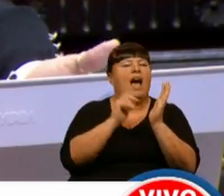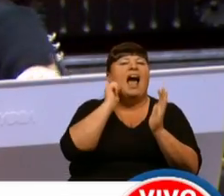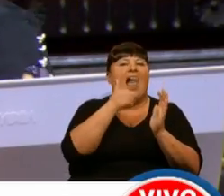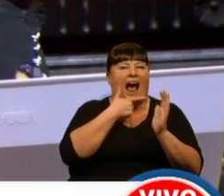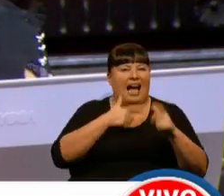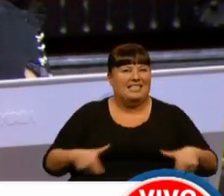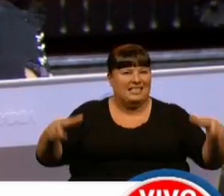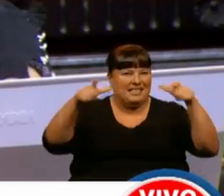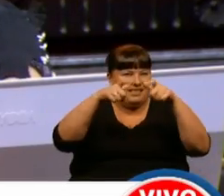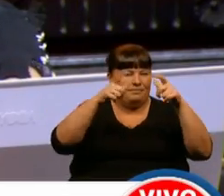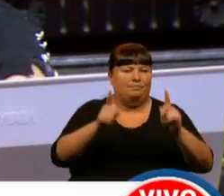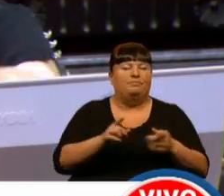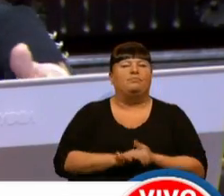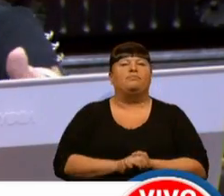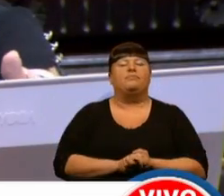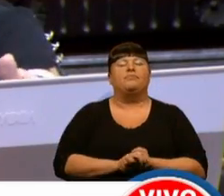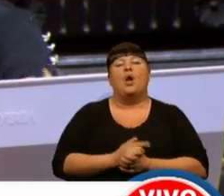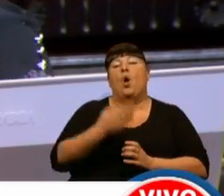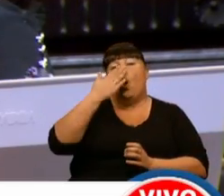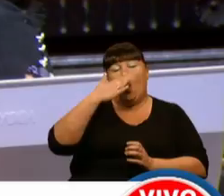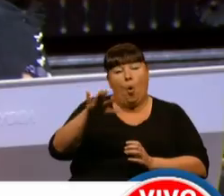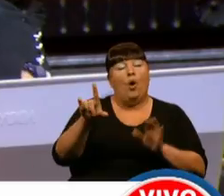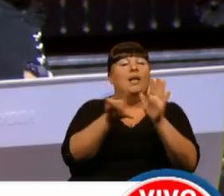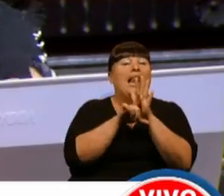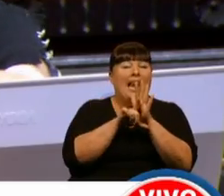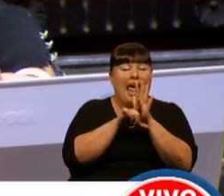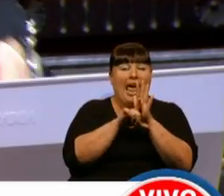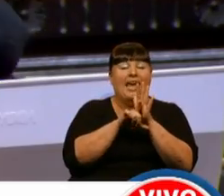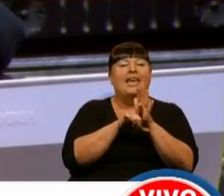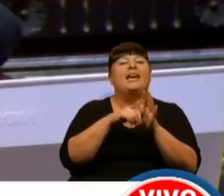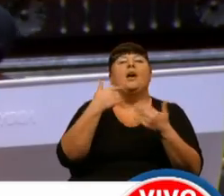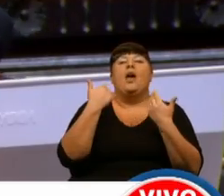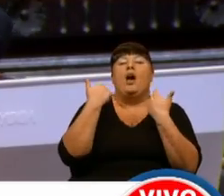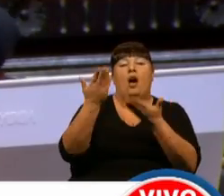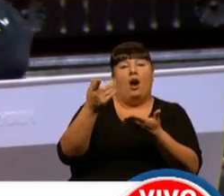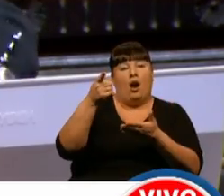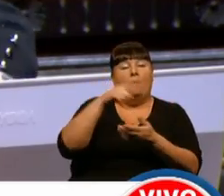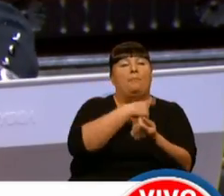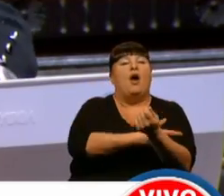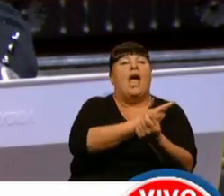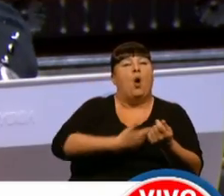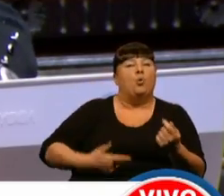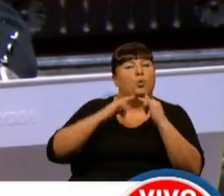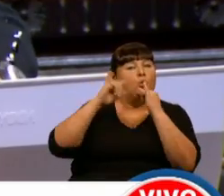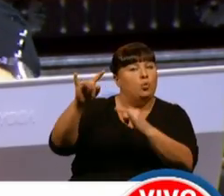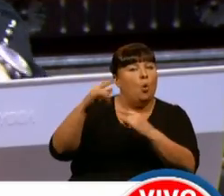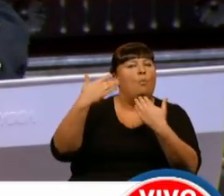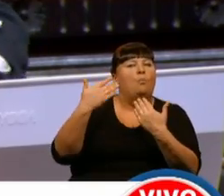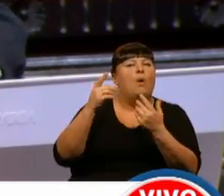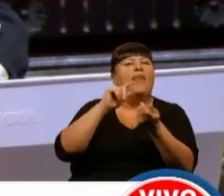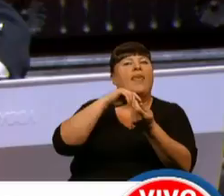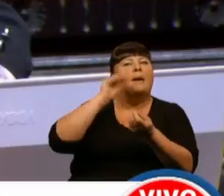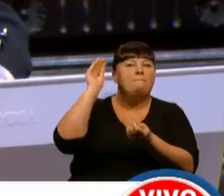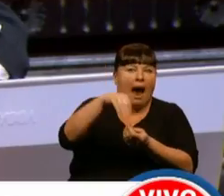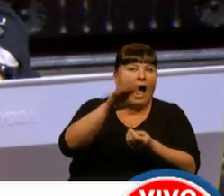gran envasado dice en su final la ley faculta al poder ejecutivo a ampliar o modificar